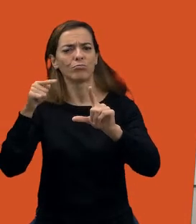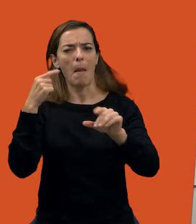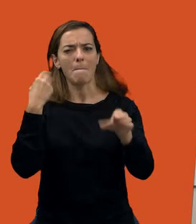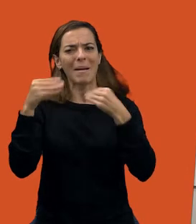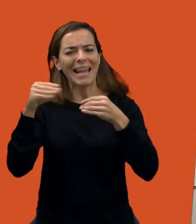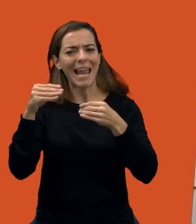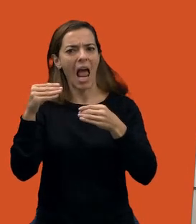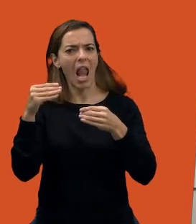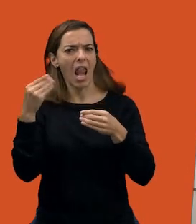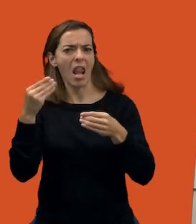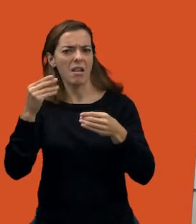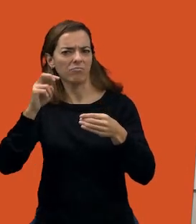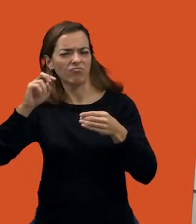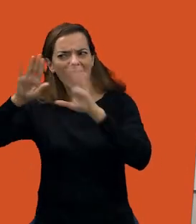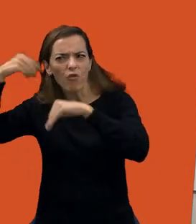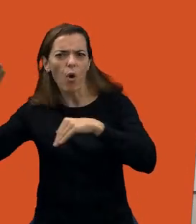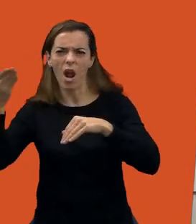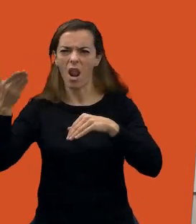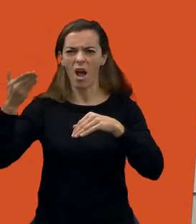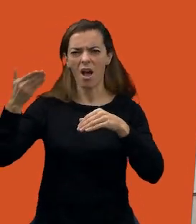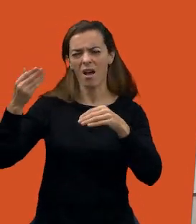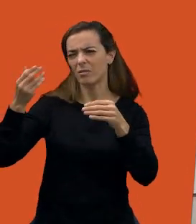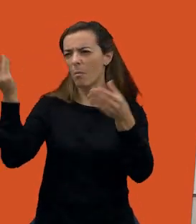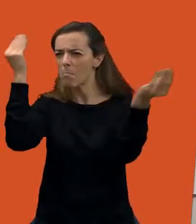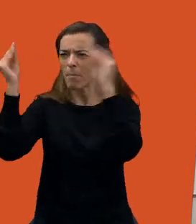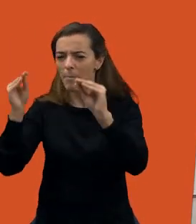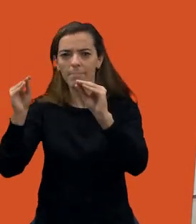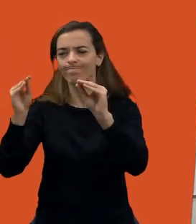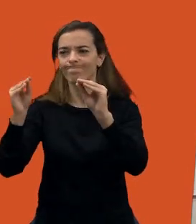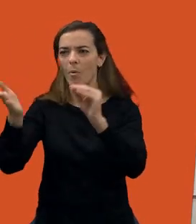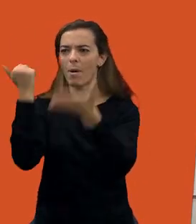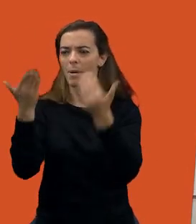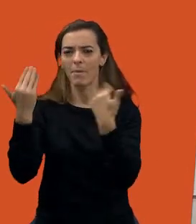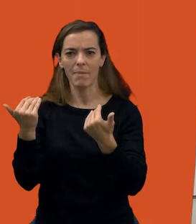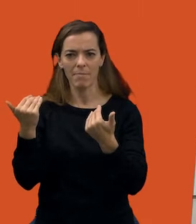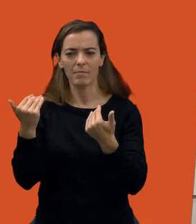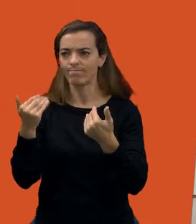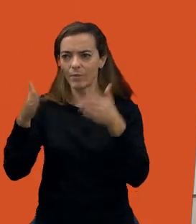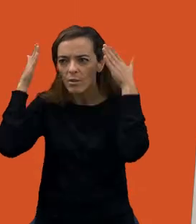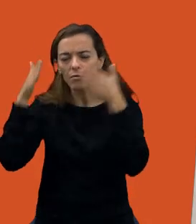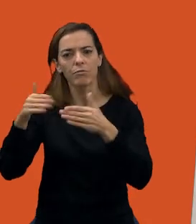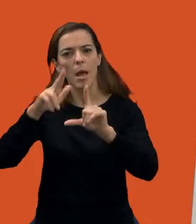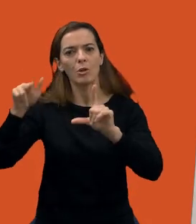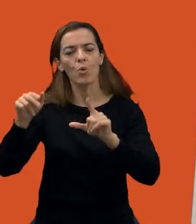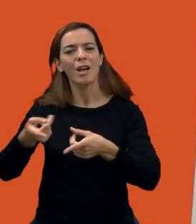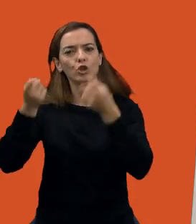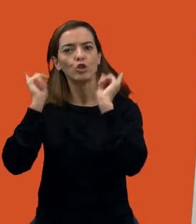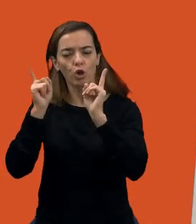o elementos externos a la pintura, los fui eliminando y fue casi como una especie de regla, solo pintar. Hasta que de